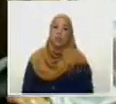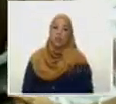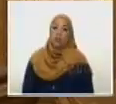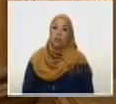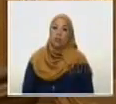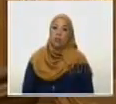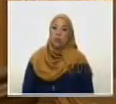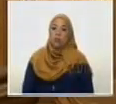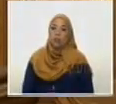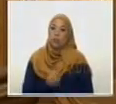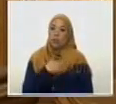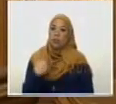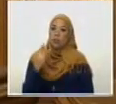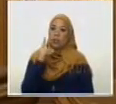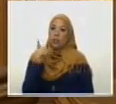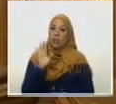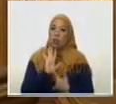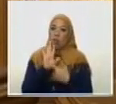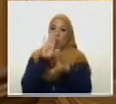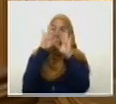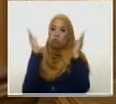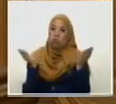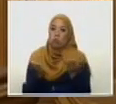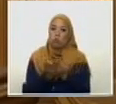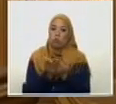Quiero decirle al mundo,